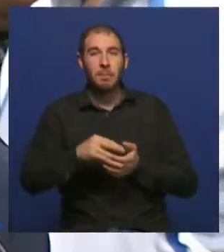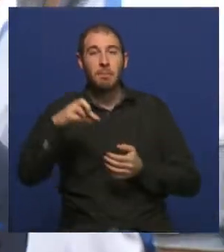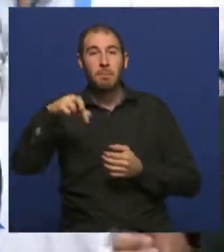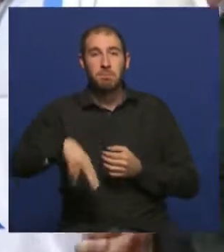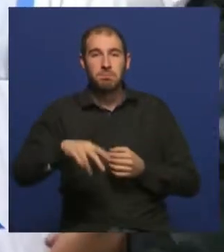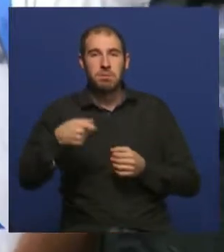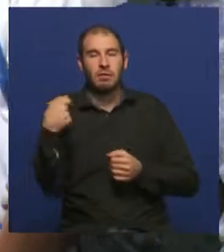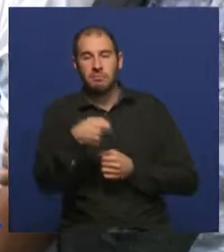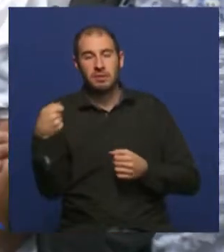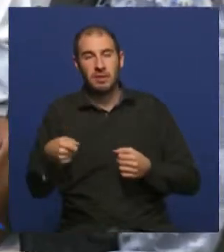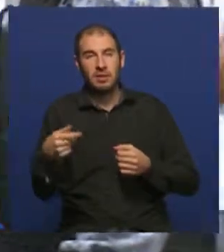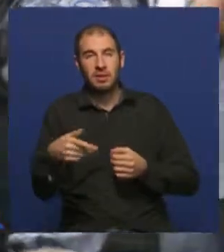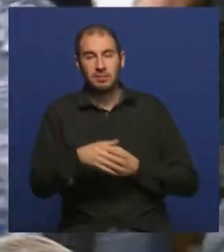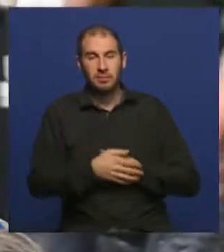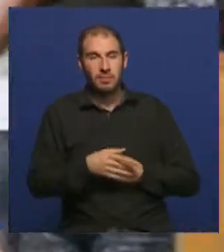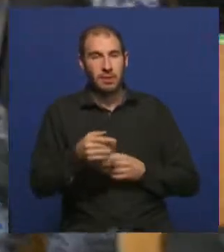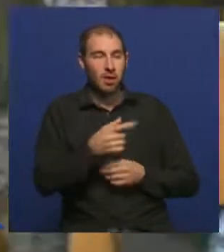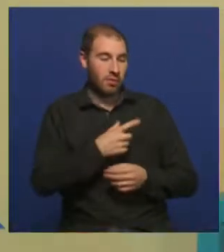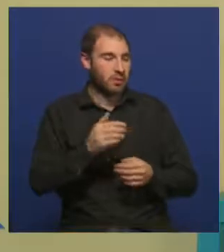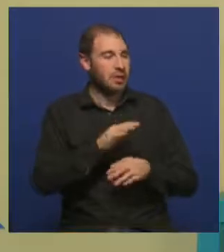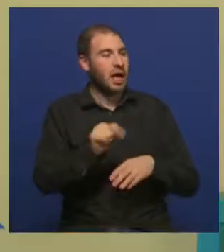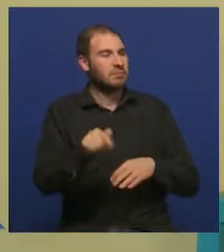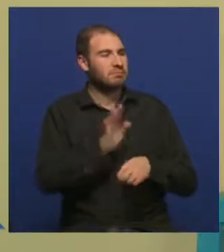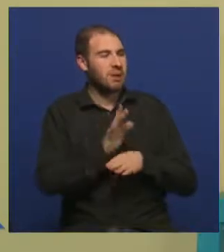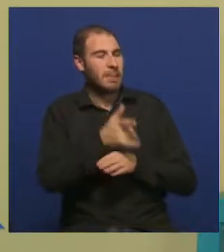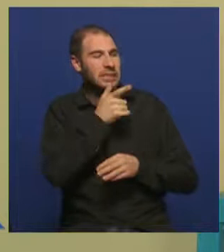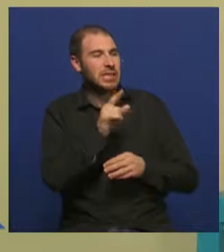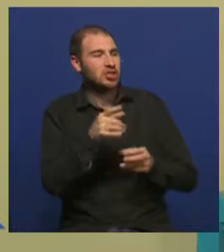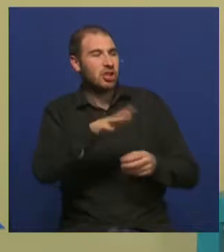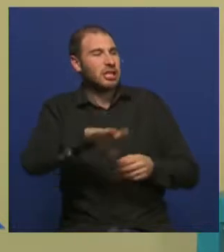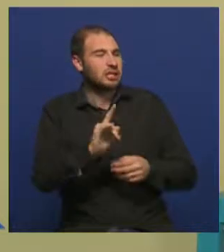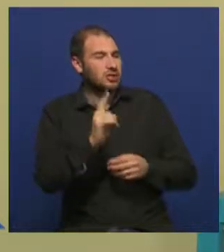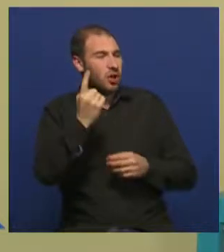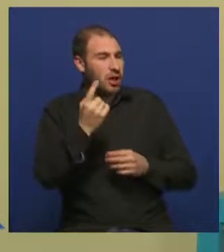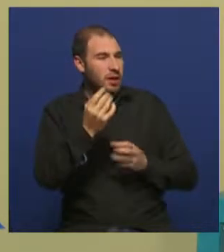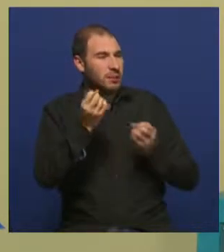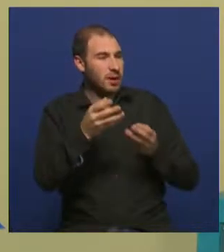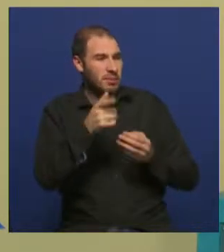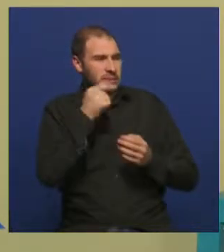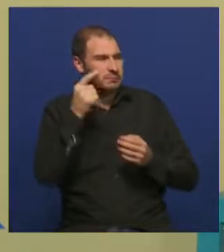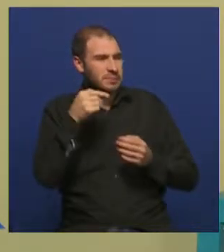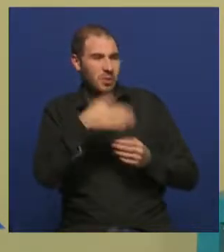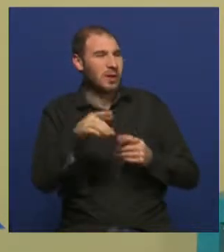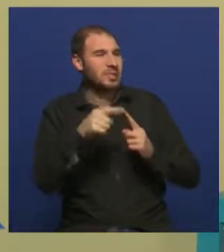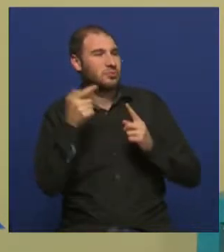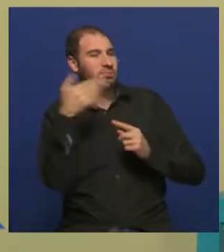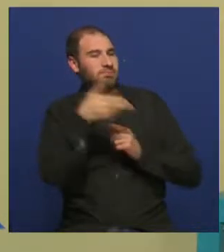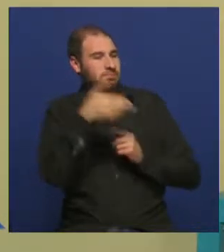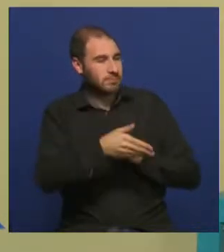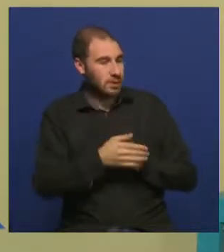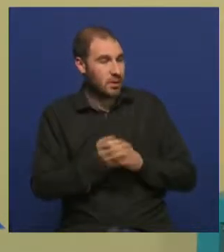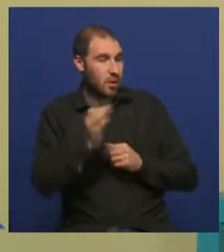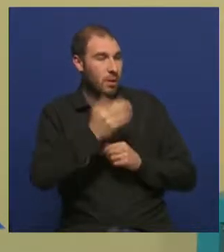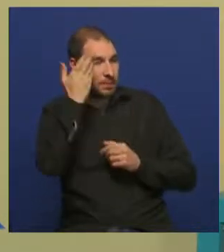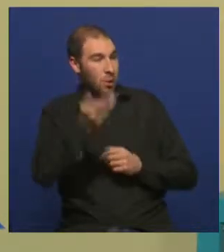plan criminal del terrorismo de Estado. Claro, en ese sentido como que aislada la sociedad, porque uno siempre recurre a instituciones o a la